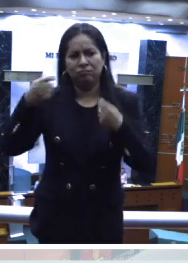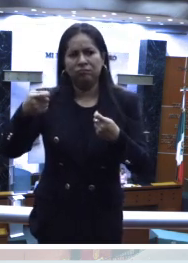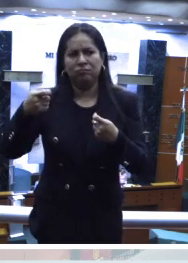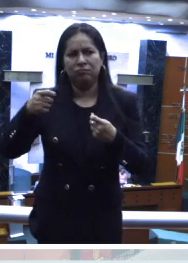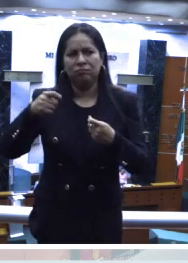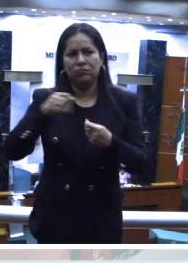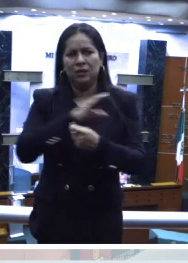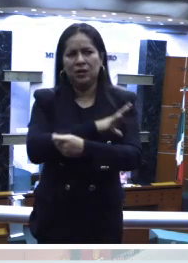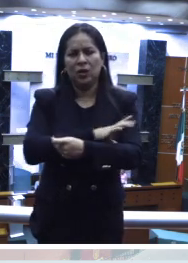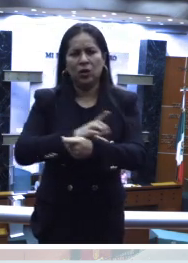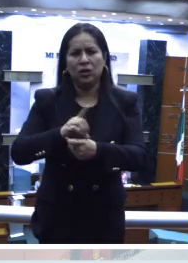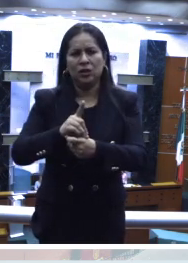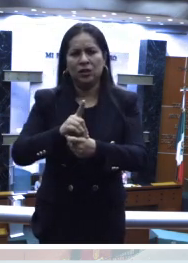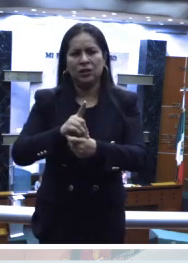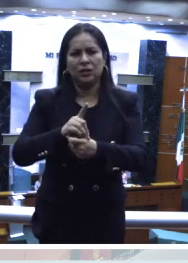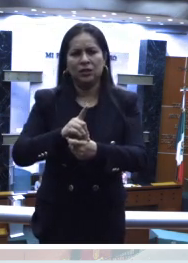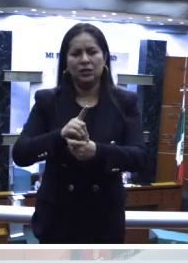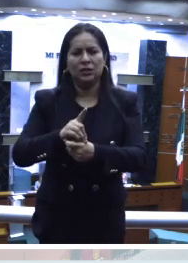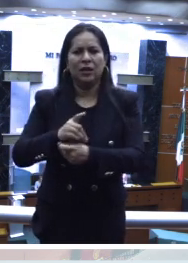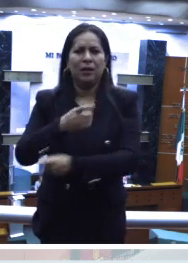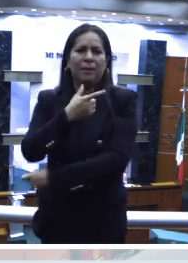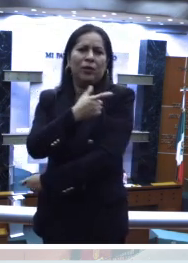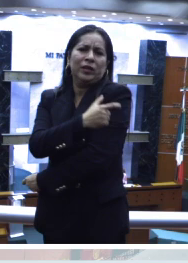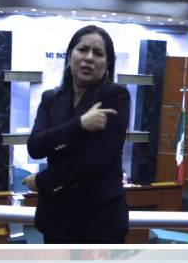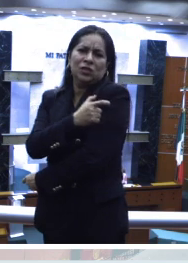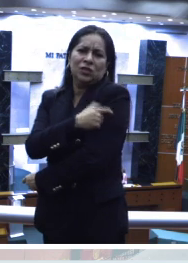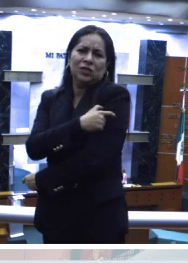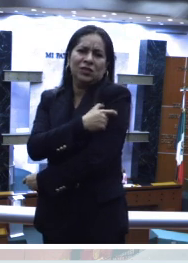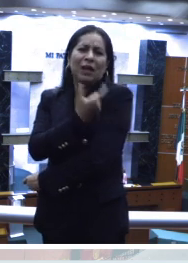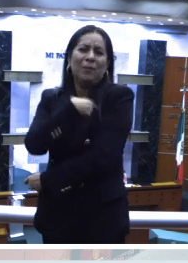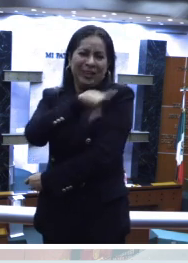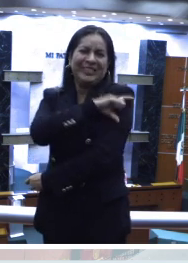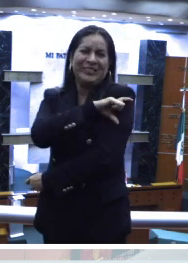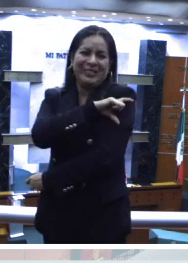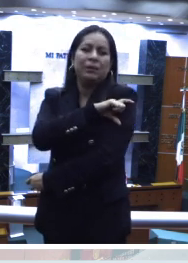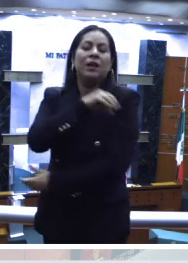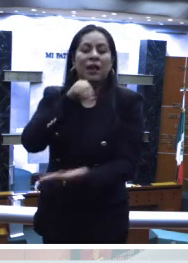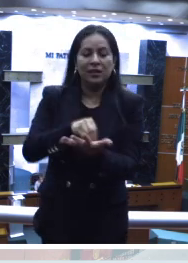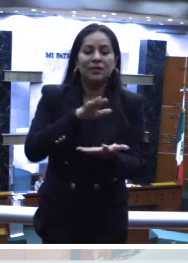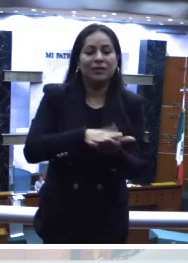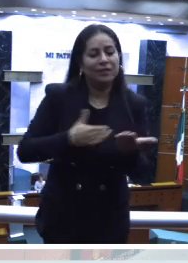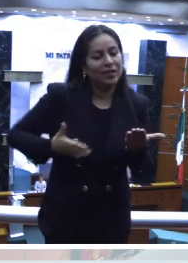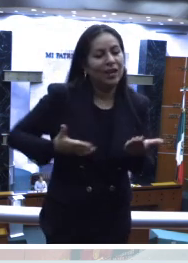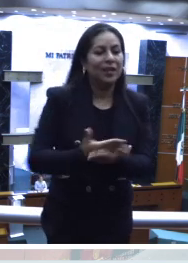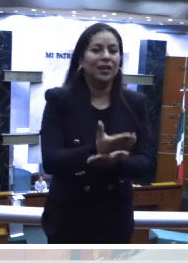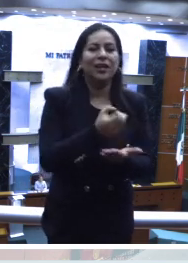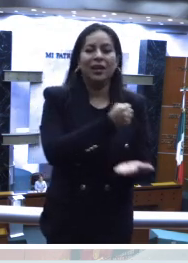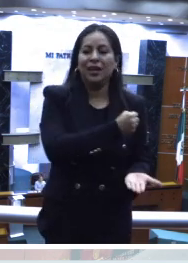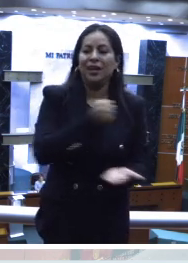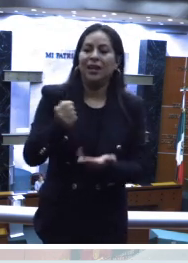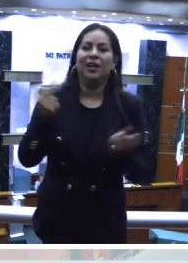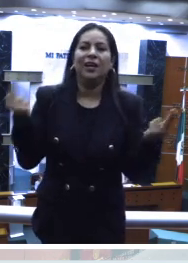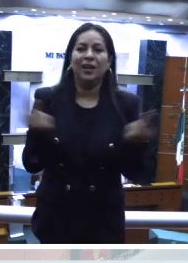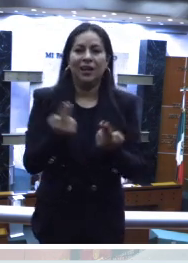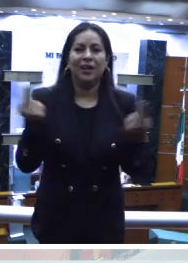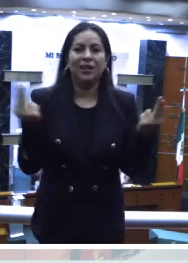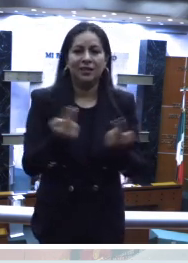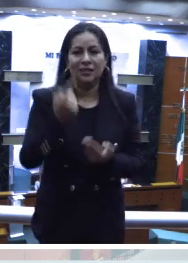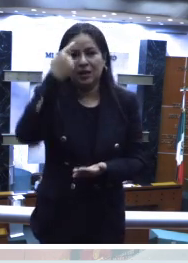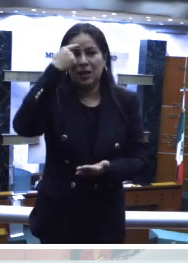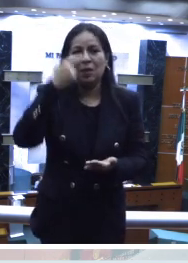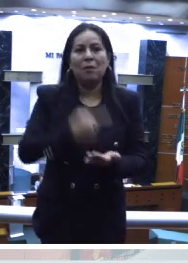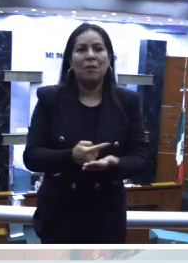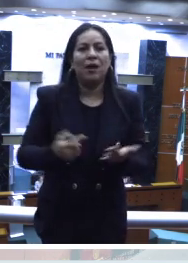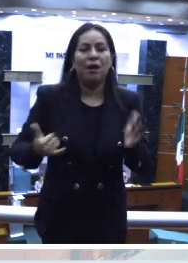la coordinación Nacional de protección civil que establecen para acceder a los recursos necesarios para